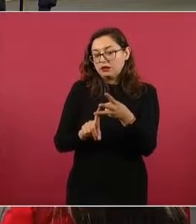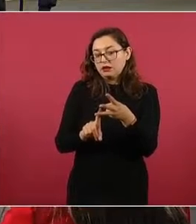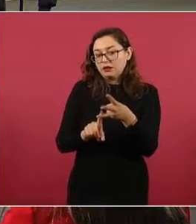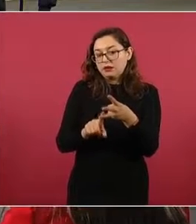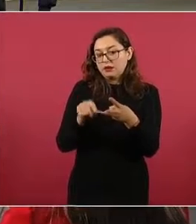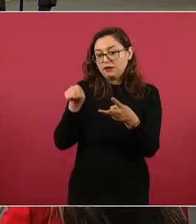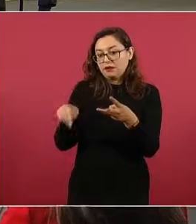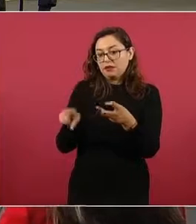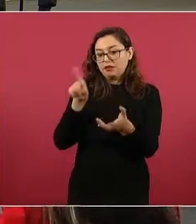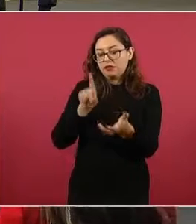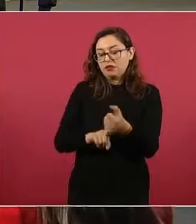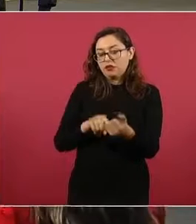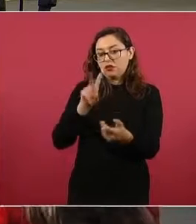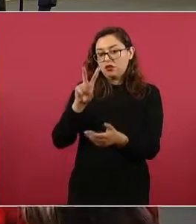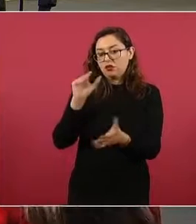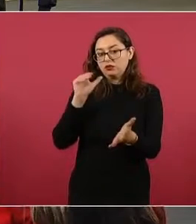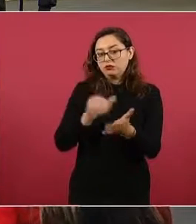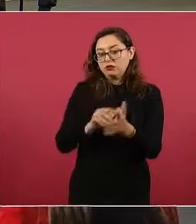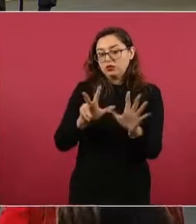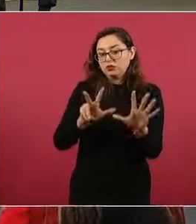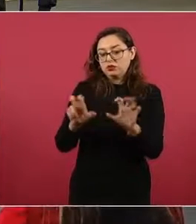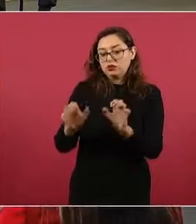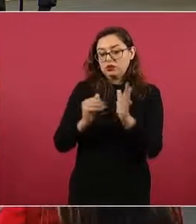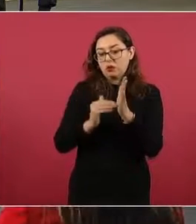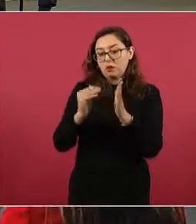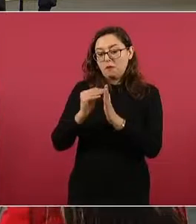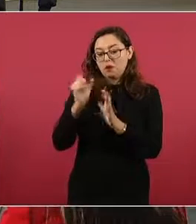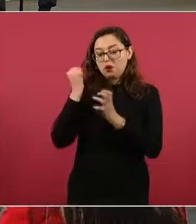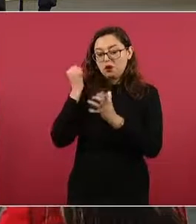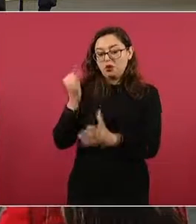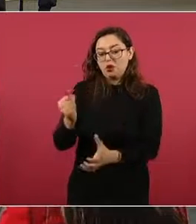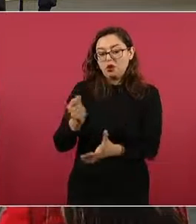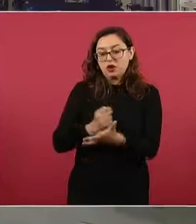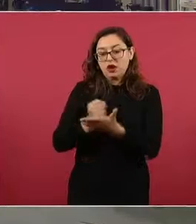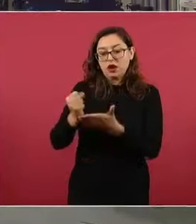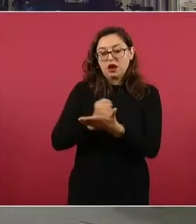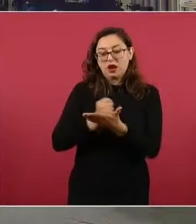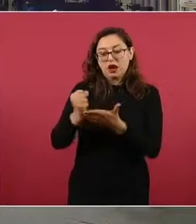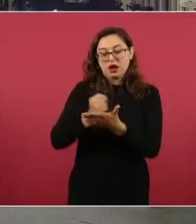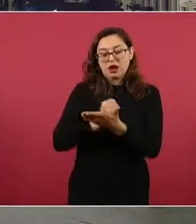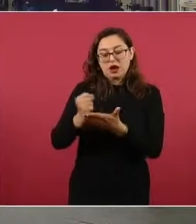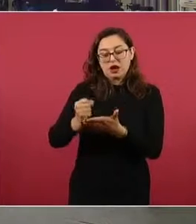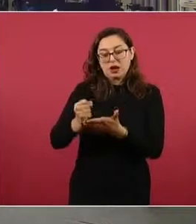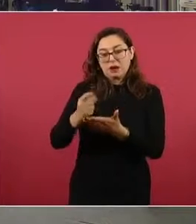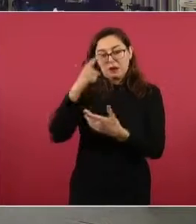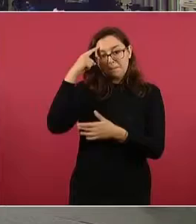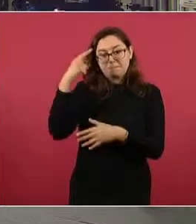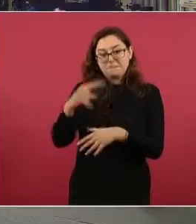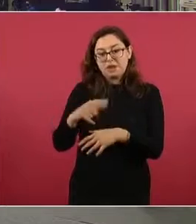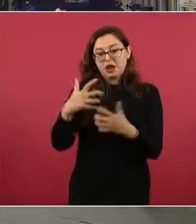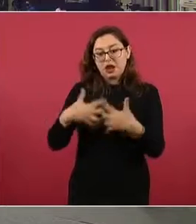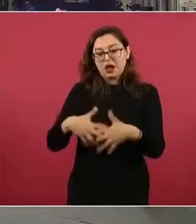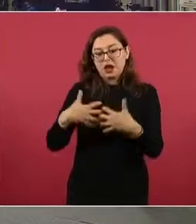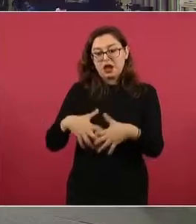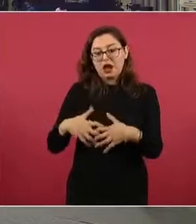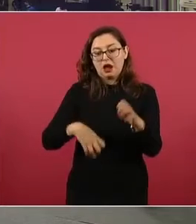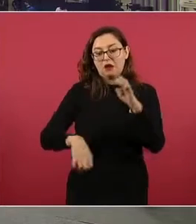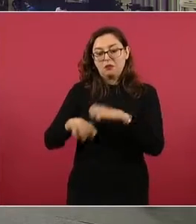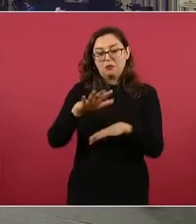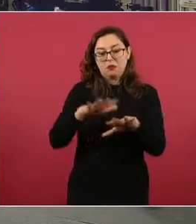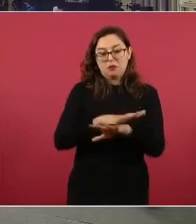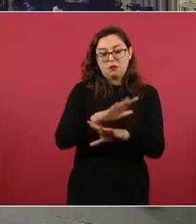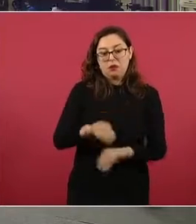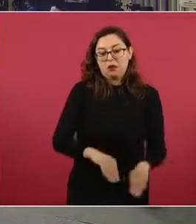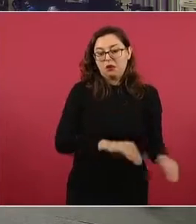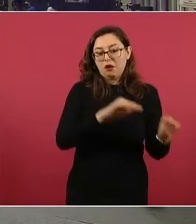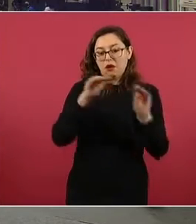2,800 millones de dólares de créditos para que se reubicaran muchas empresas en esos